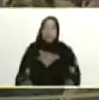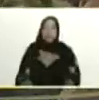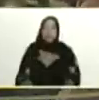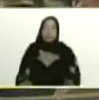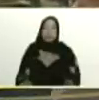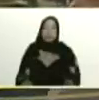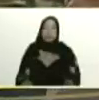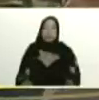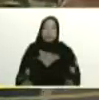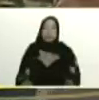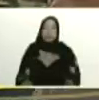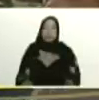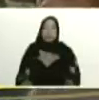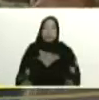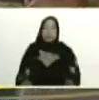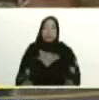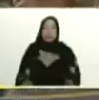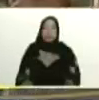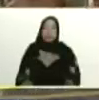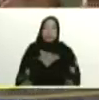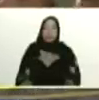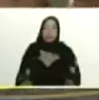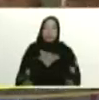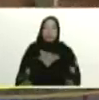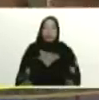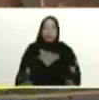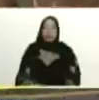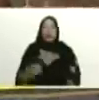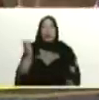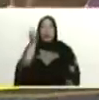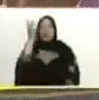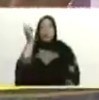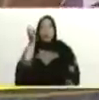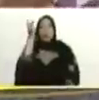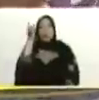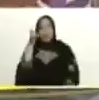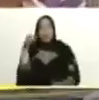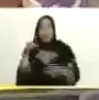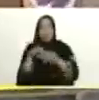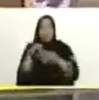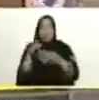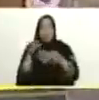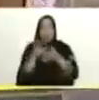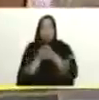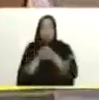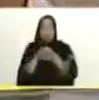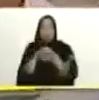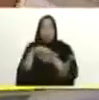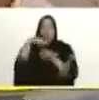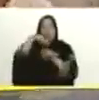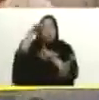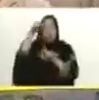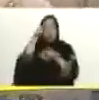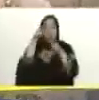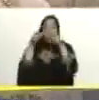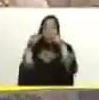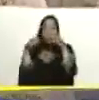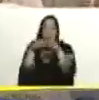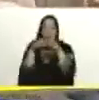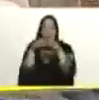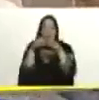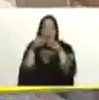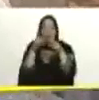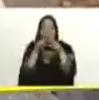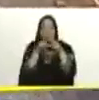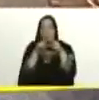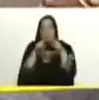Milicianos que con la creación inventaron un equipo de alza guión blanco y puntería. Cada UPEDI,